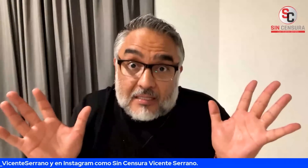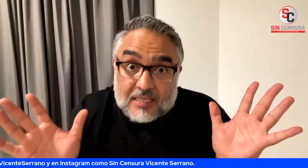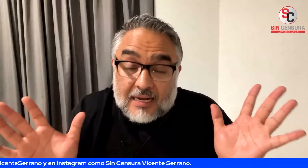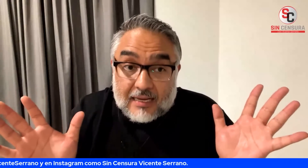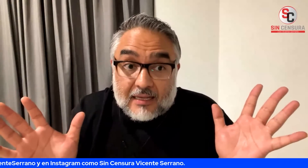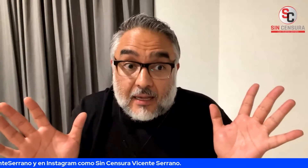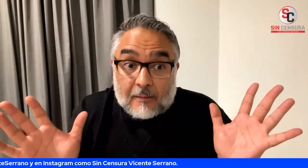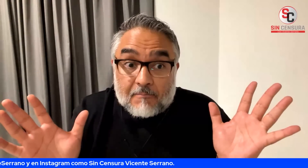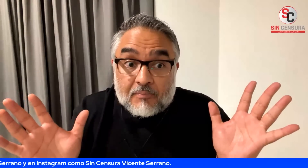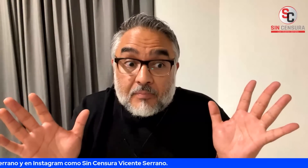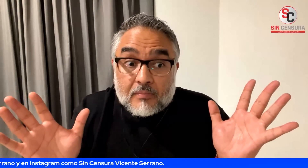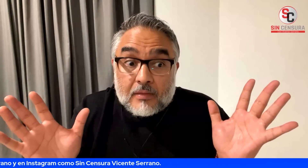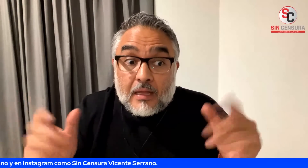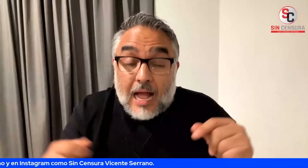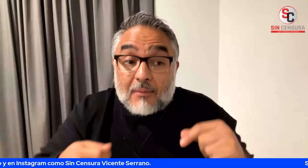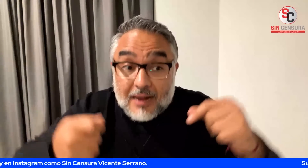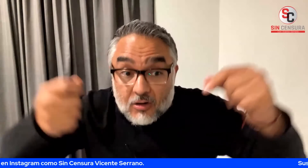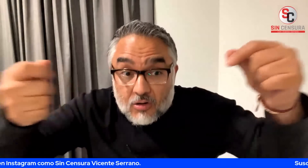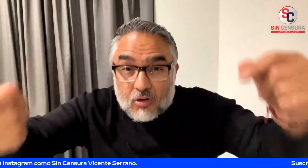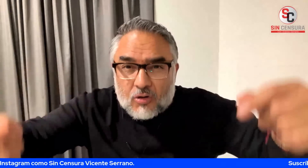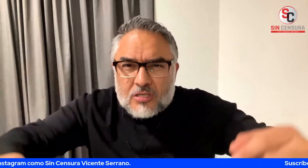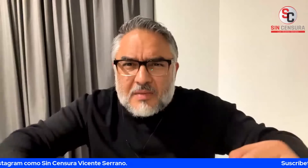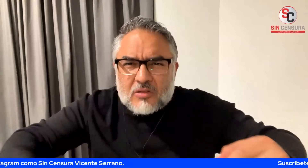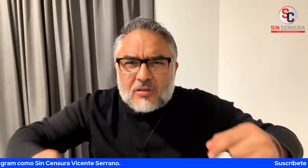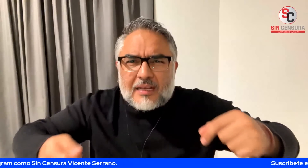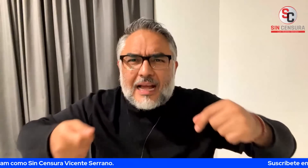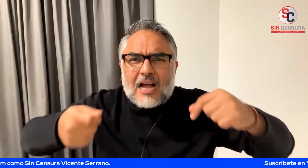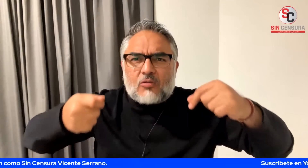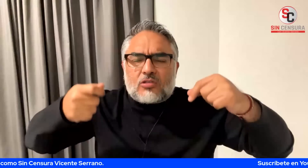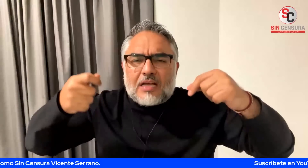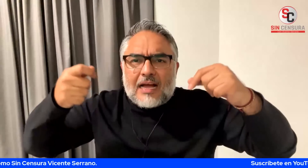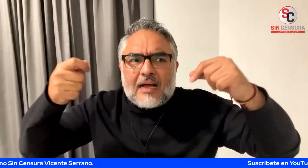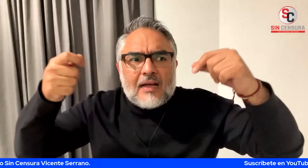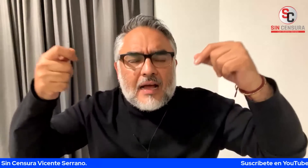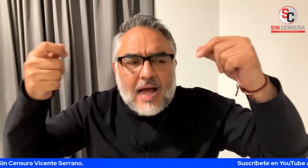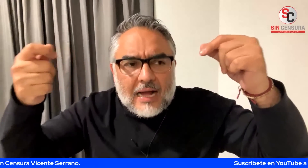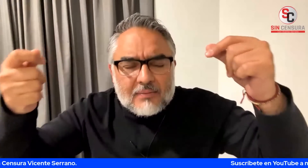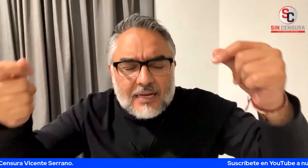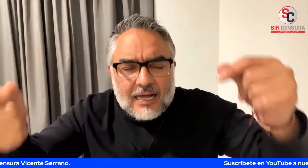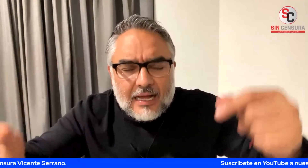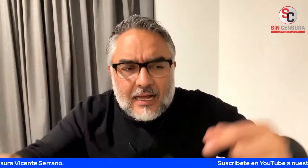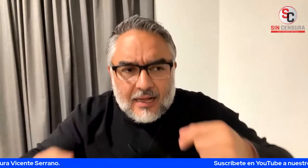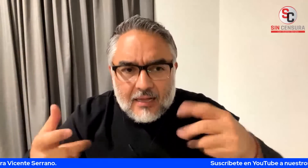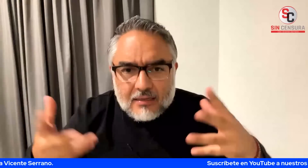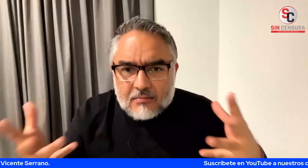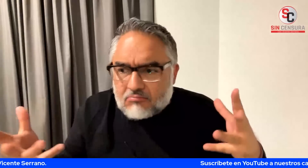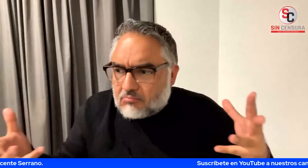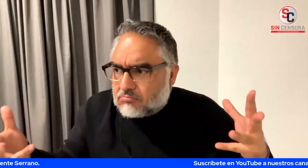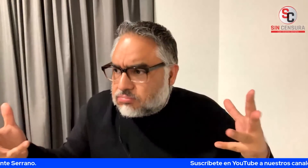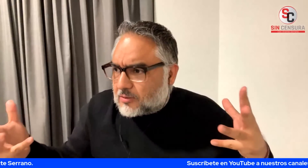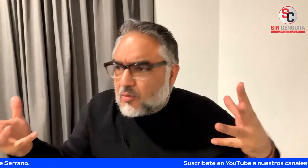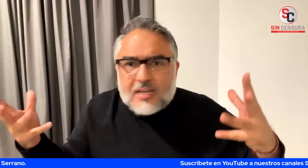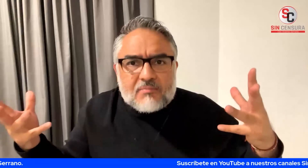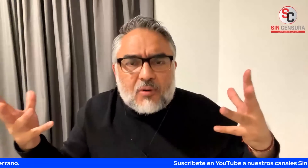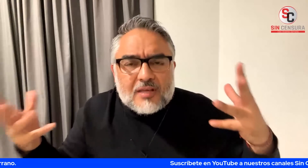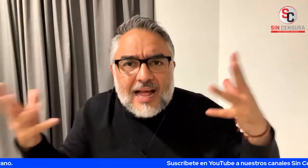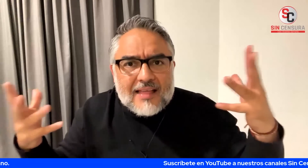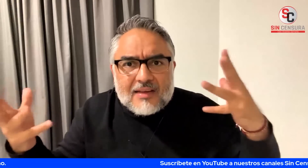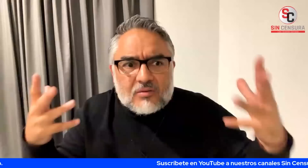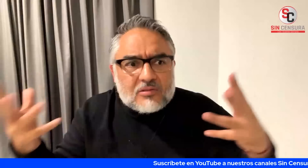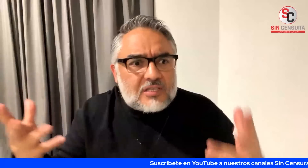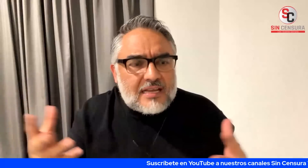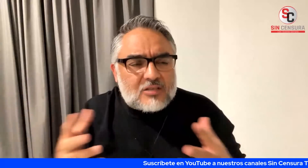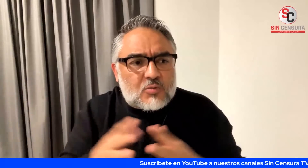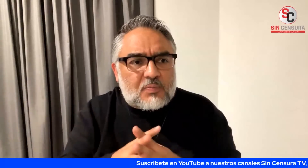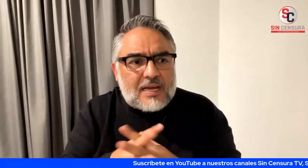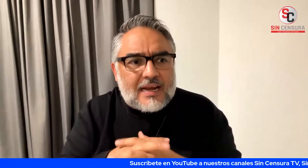porque pareciera que habla con conocimiento de causa, habla pues muy